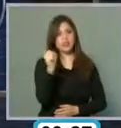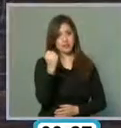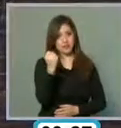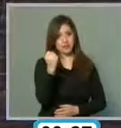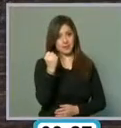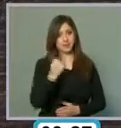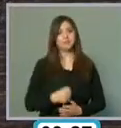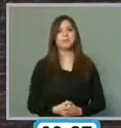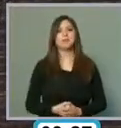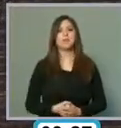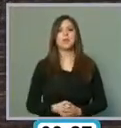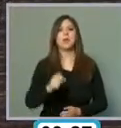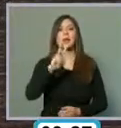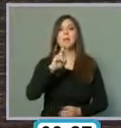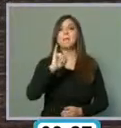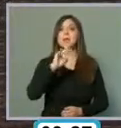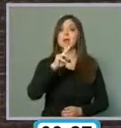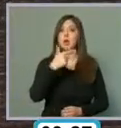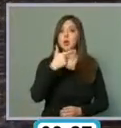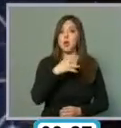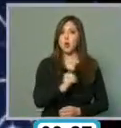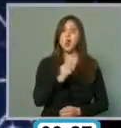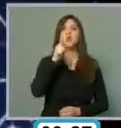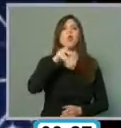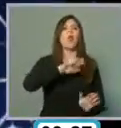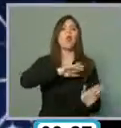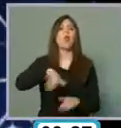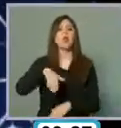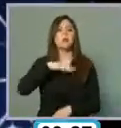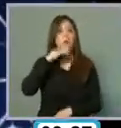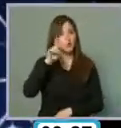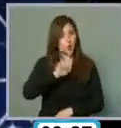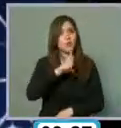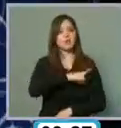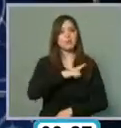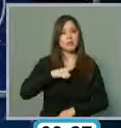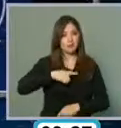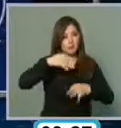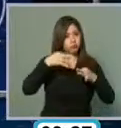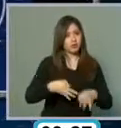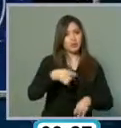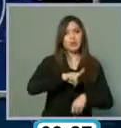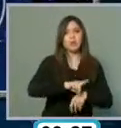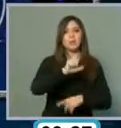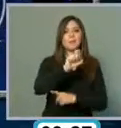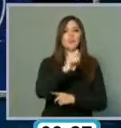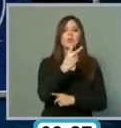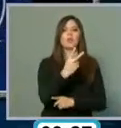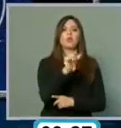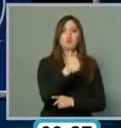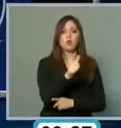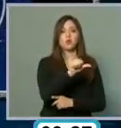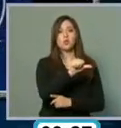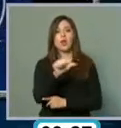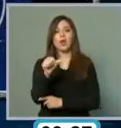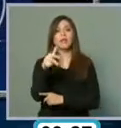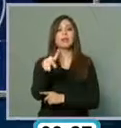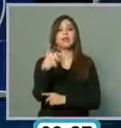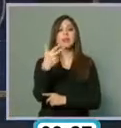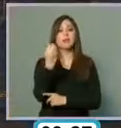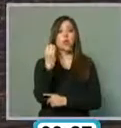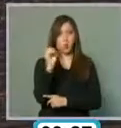bien. Va a Virgo, no desaproveches por favor del 22 de agosto al 13 de